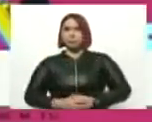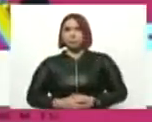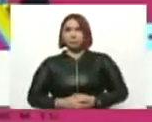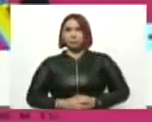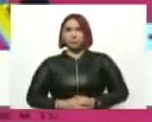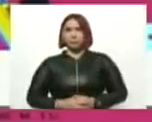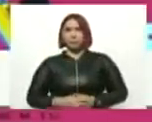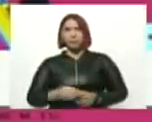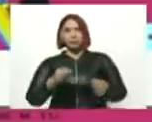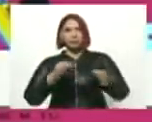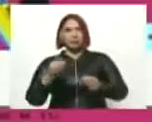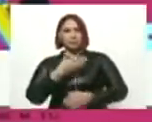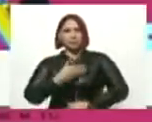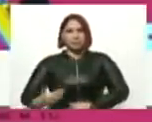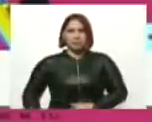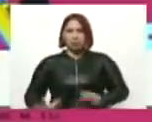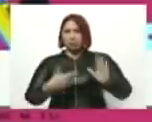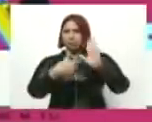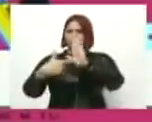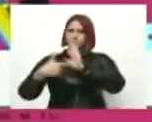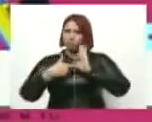Me explico, el presidente ha dado el ejemplo.